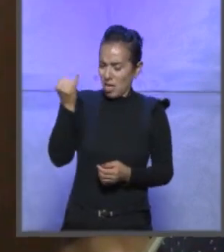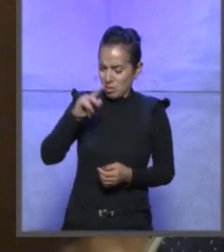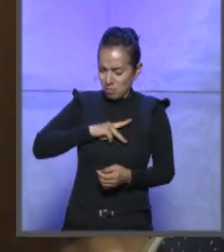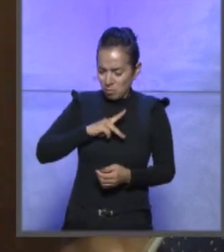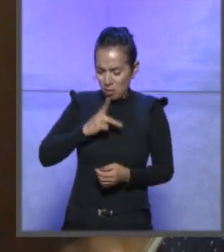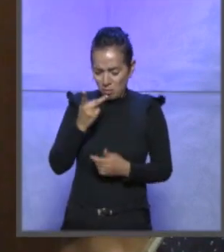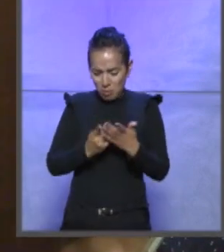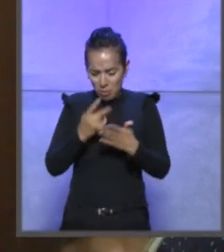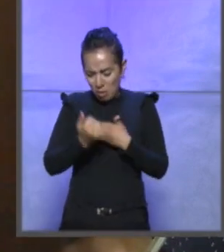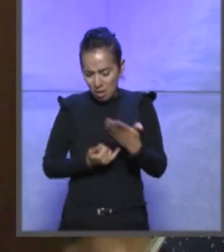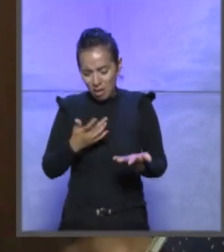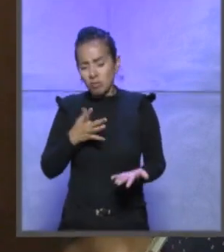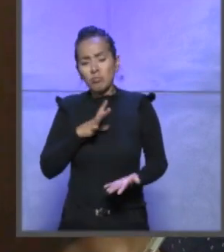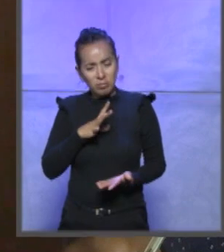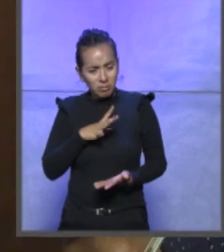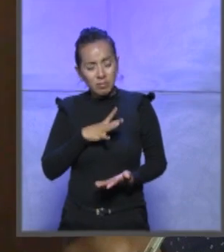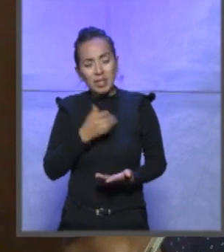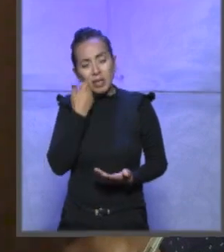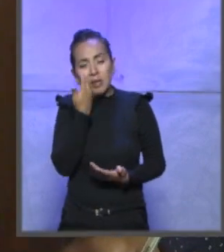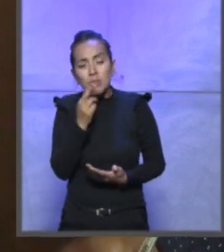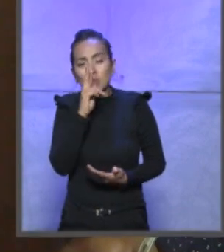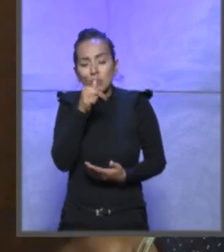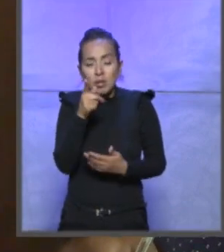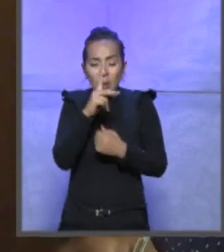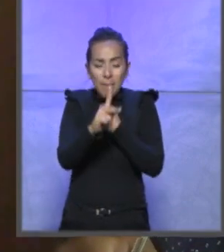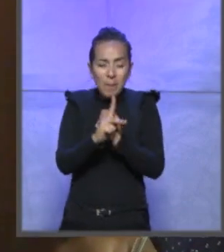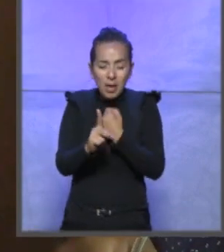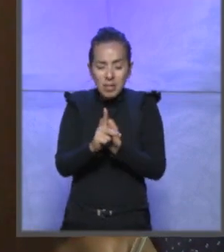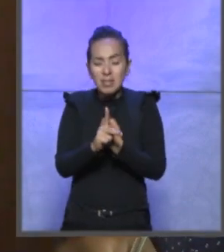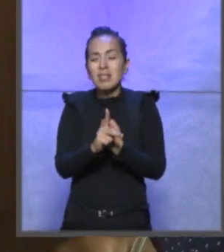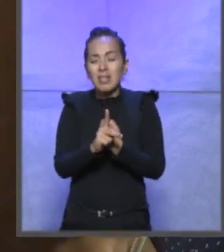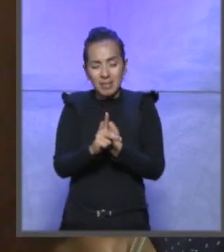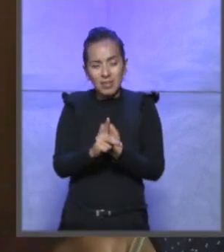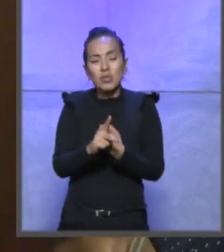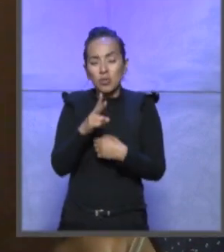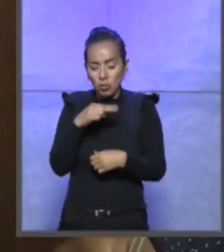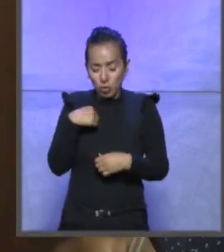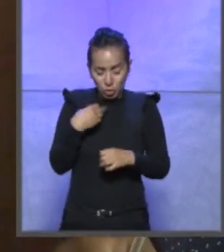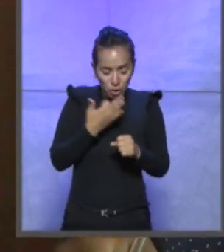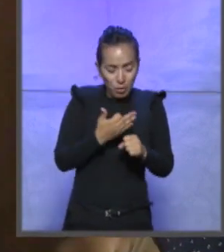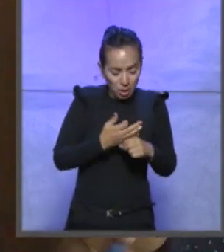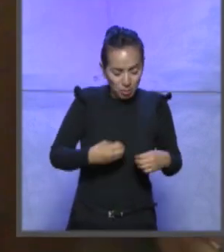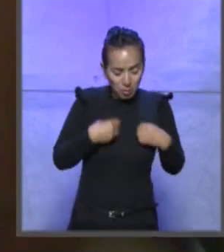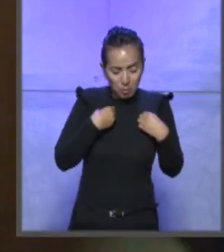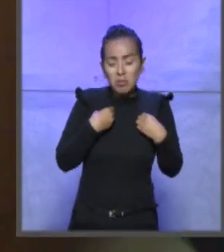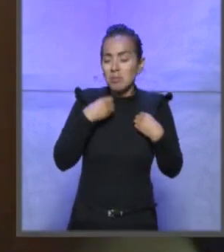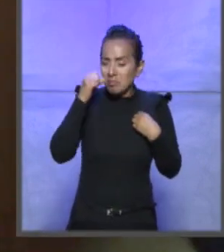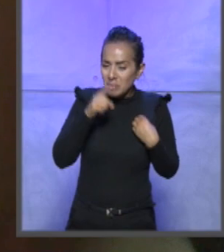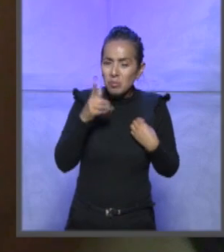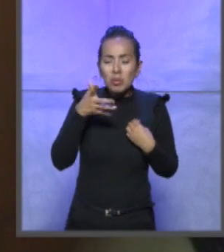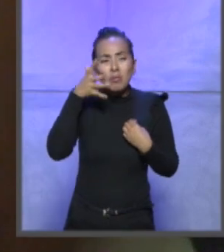nuestros propios proyectos, queremos un mejor país porque, como bien se dice, somos el presente y el futuro de